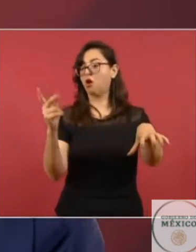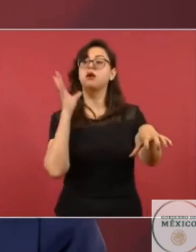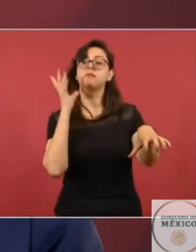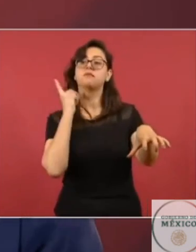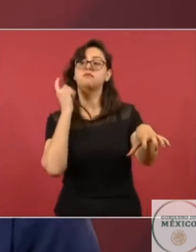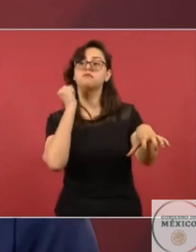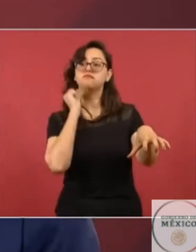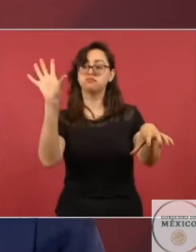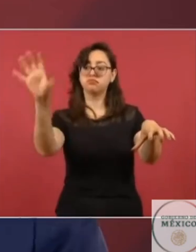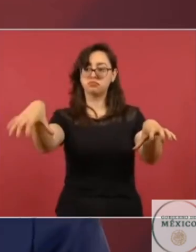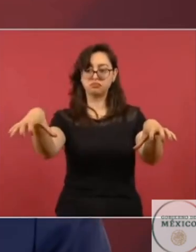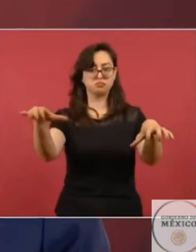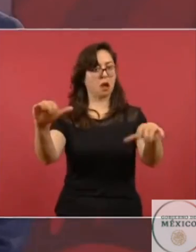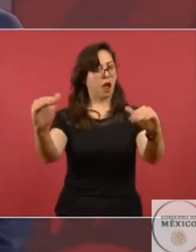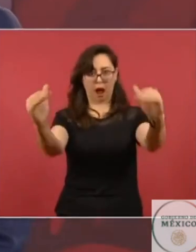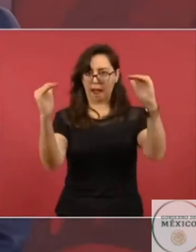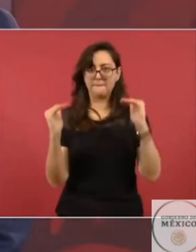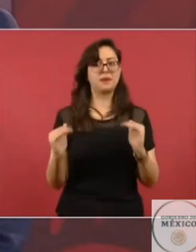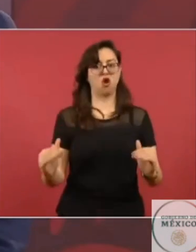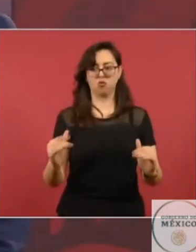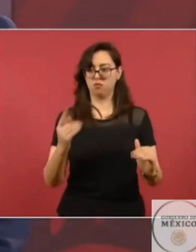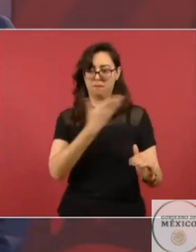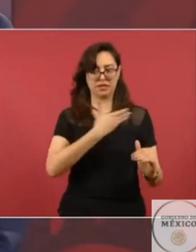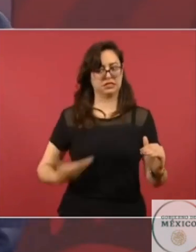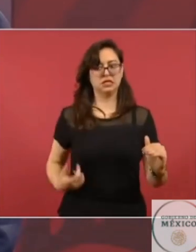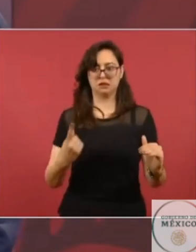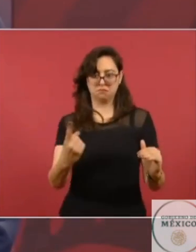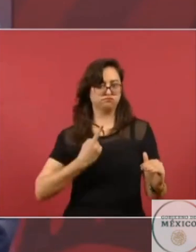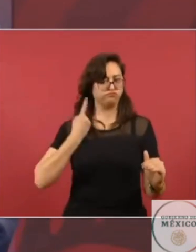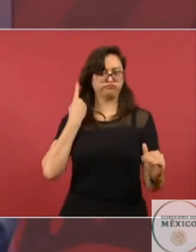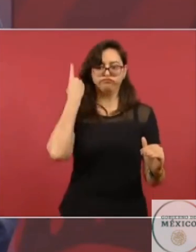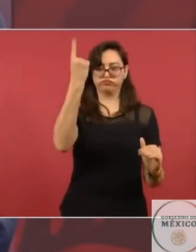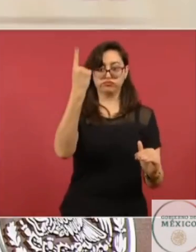Ahora hay un auténtico Estado de Derecho.